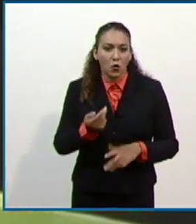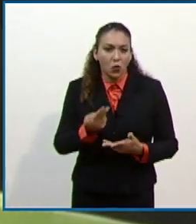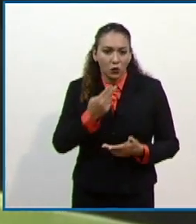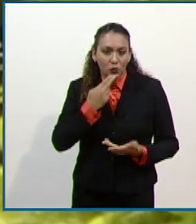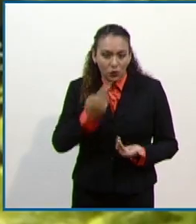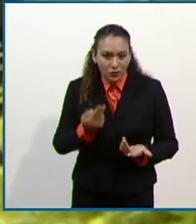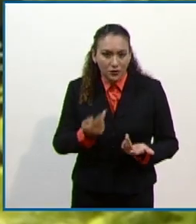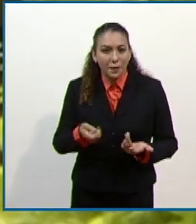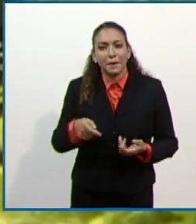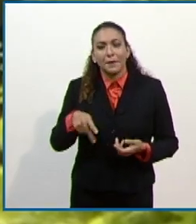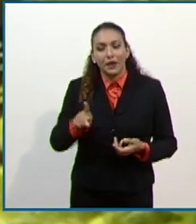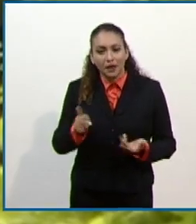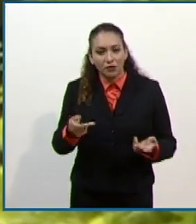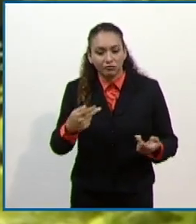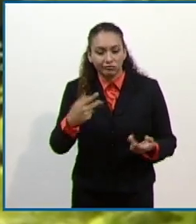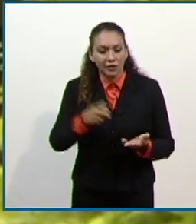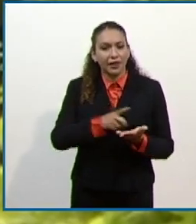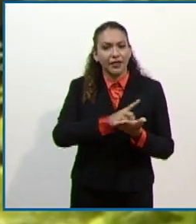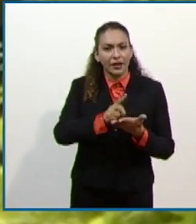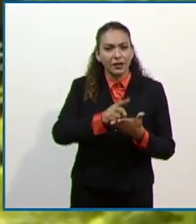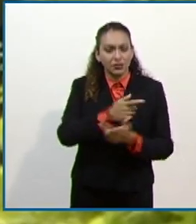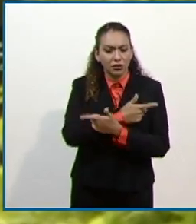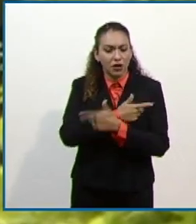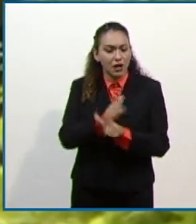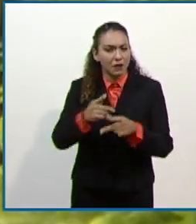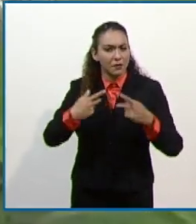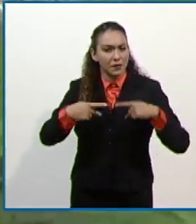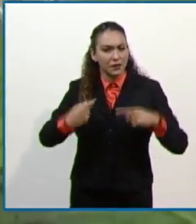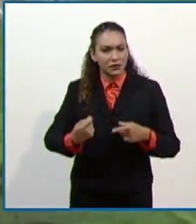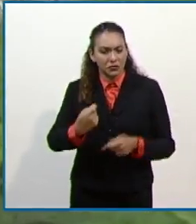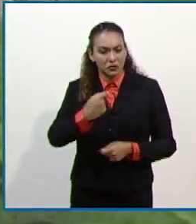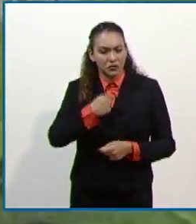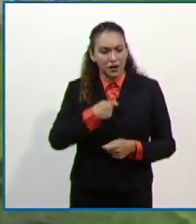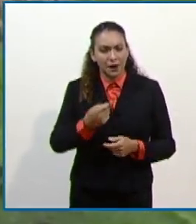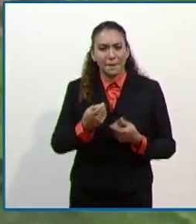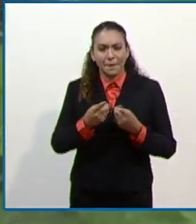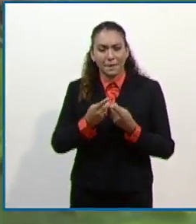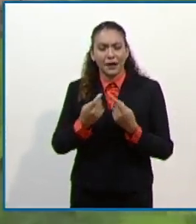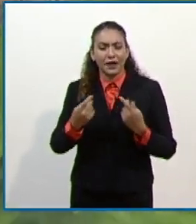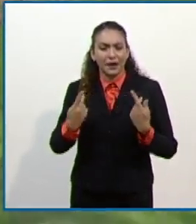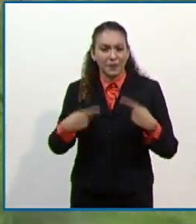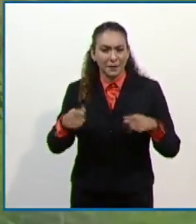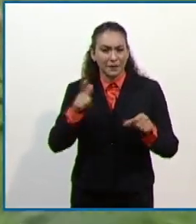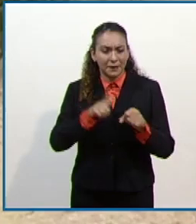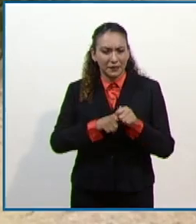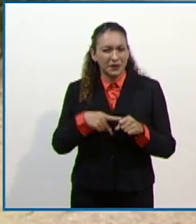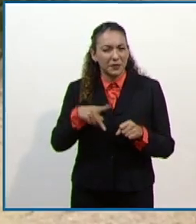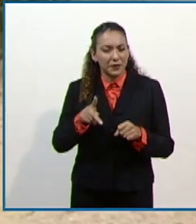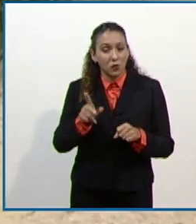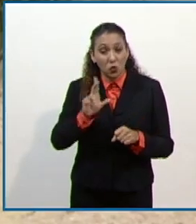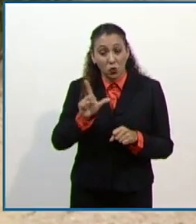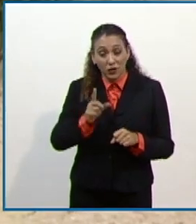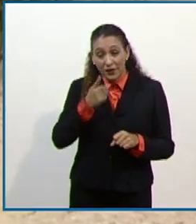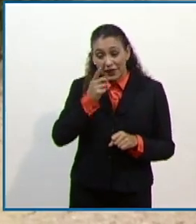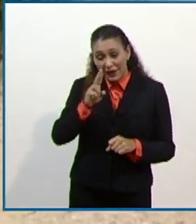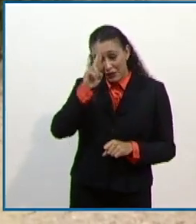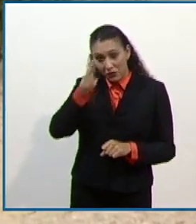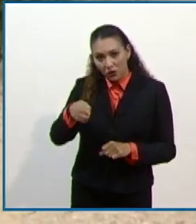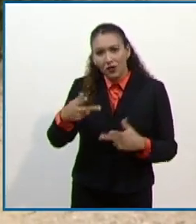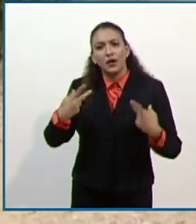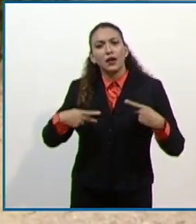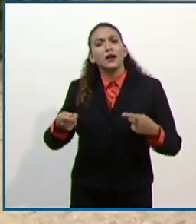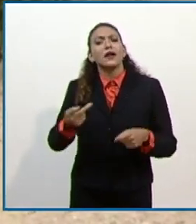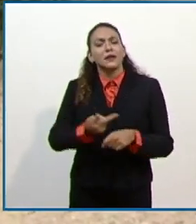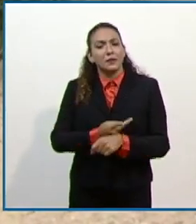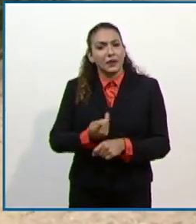en menoscabo del derecho al libre desarrollo de la personalidad, de modo que generan una afectación cuyos efectos se actualizan de